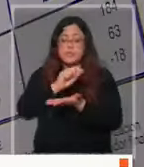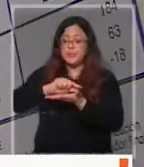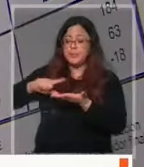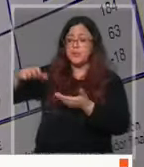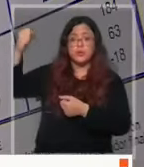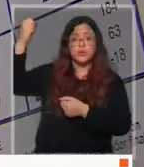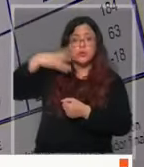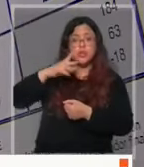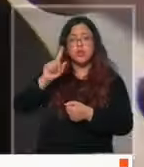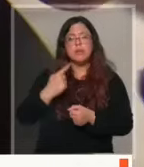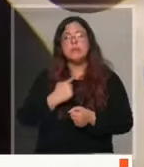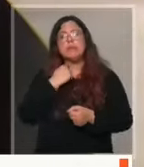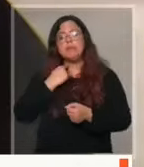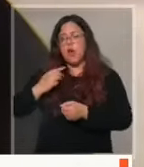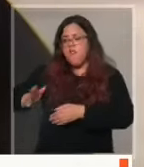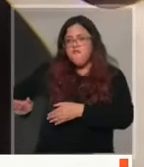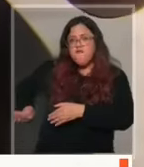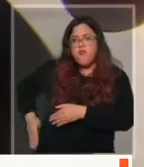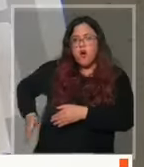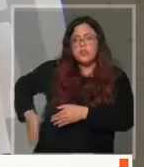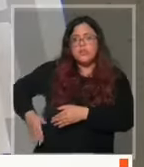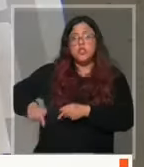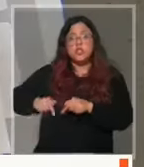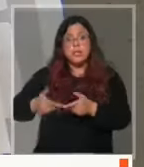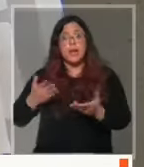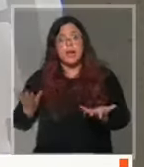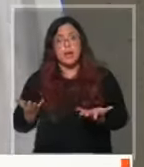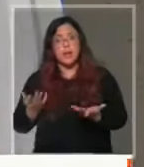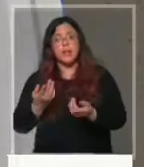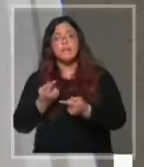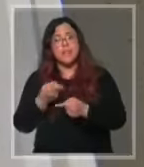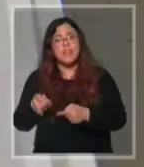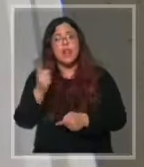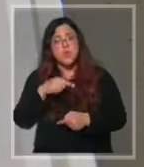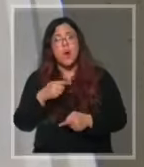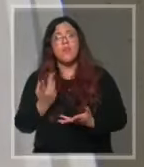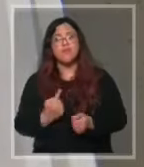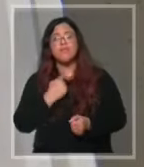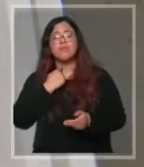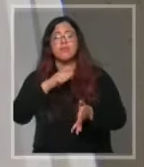eléctrica no dañe tanto el bolsillo, que recibirá otro golpe en enero del próximo año.